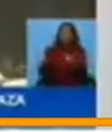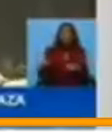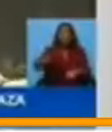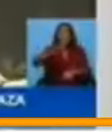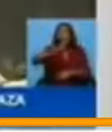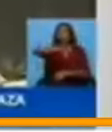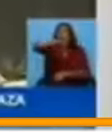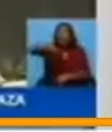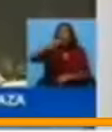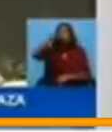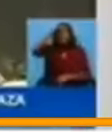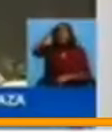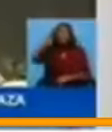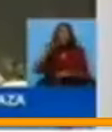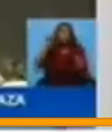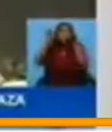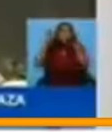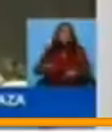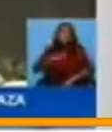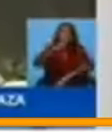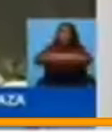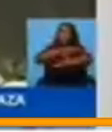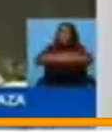este término, ¿no? Ahora,